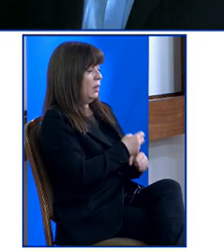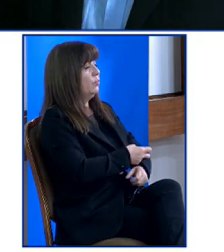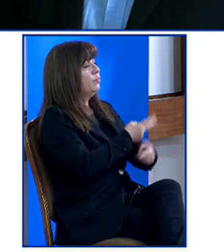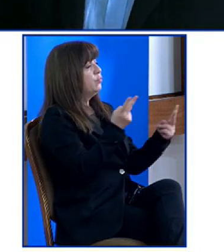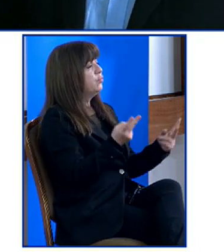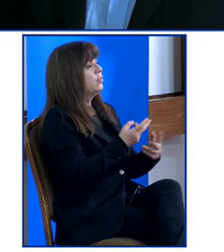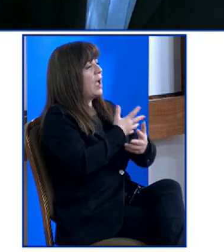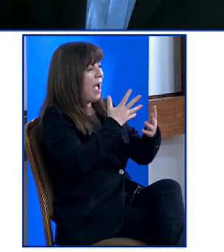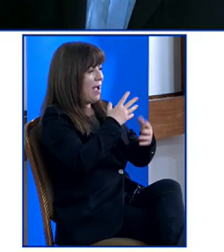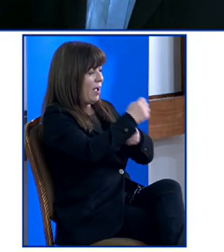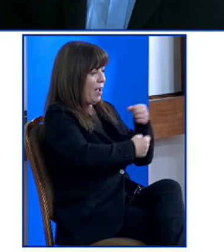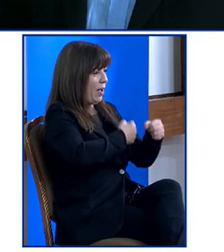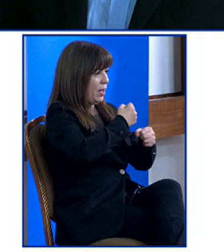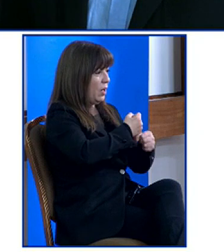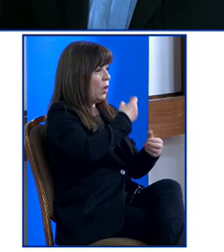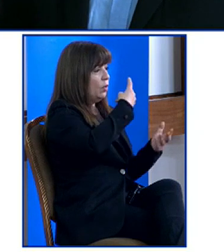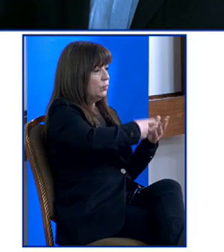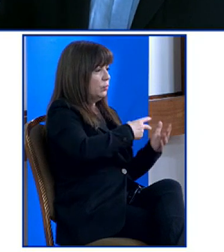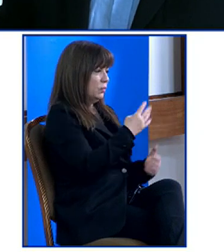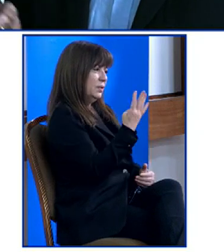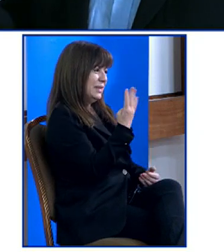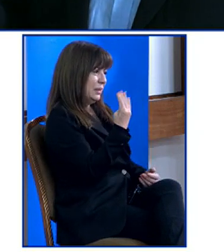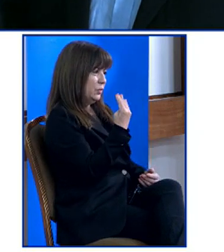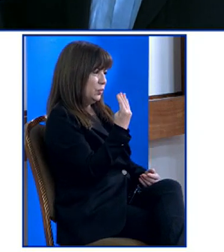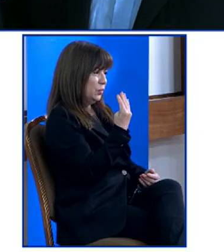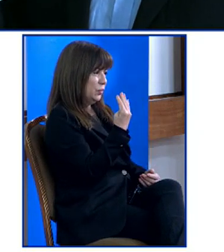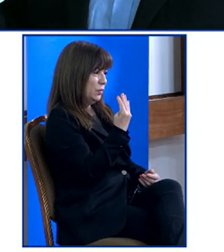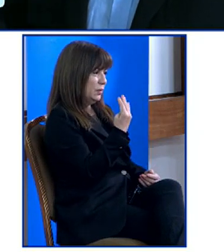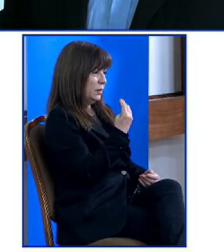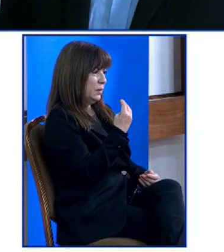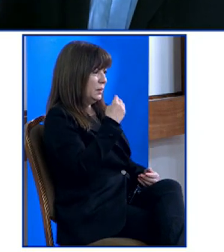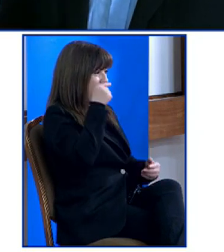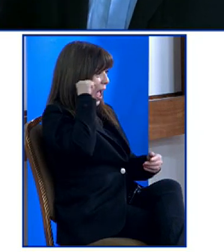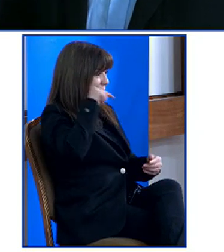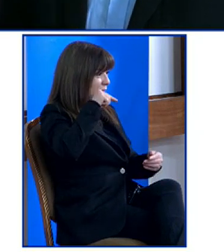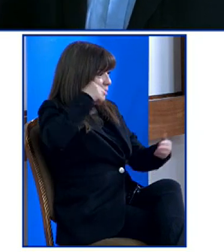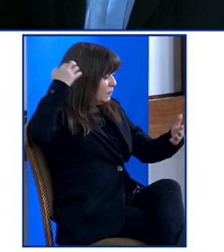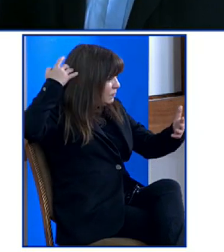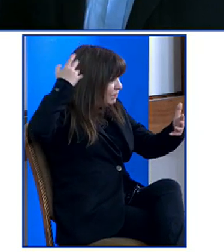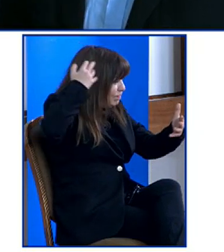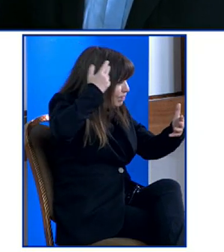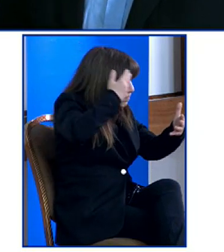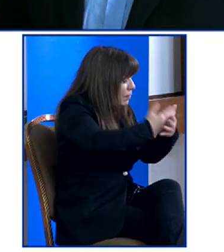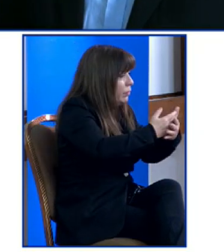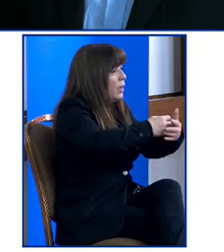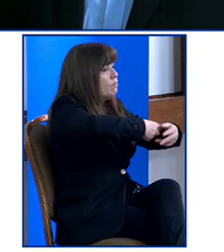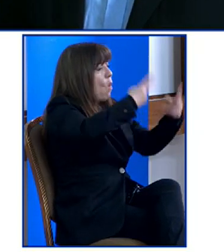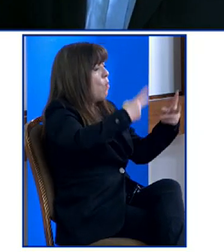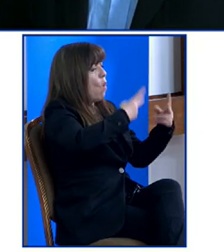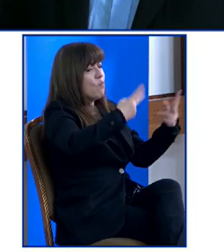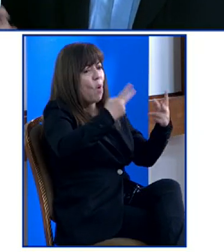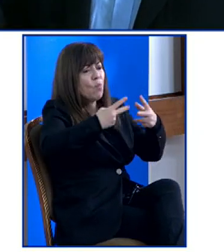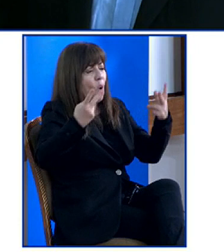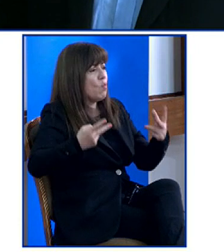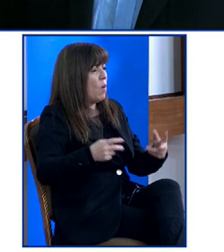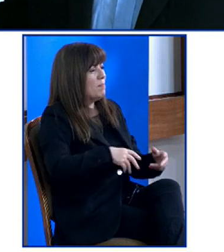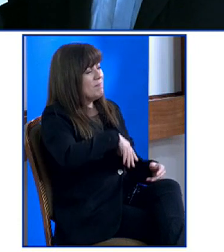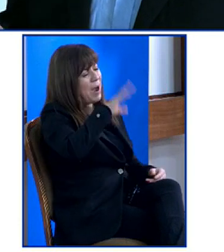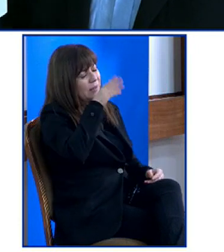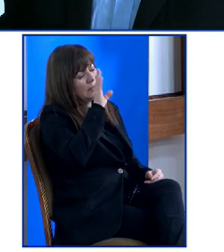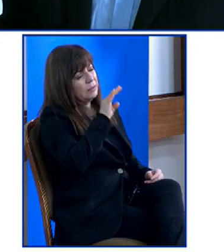publicamos en el año 2014 y desde entonces hemos publicado más